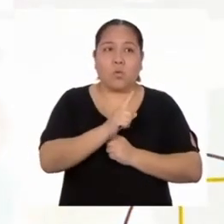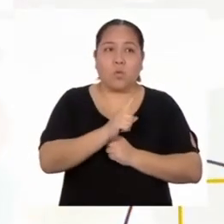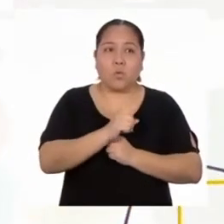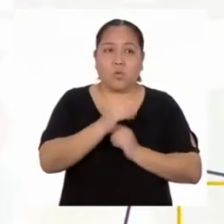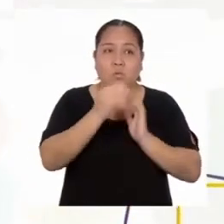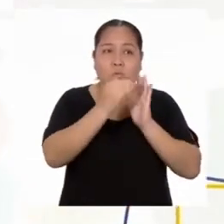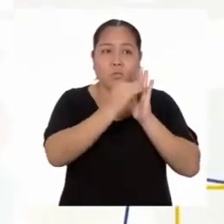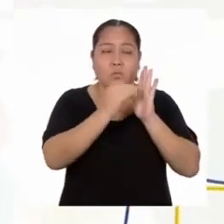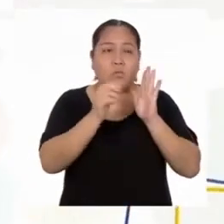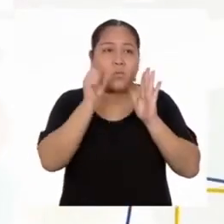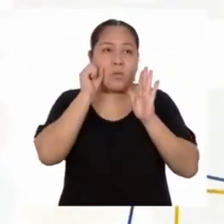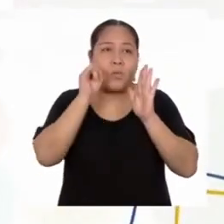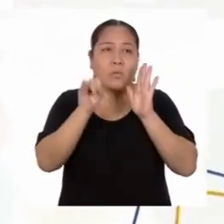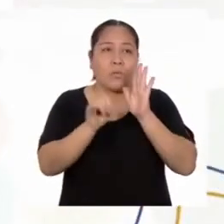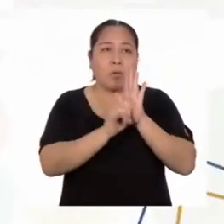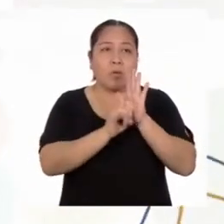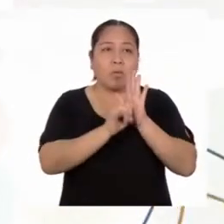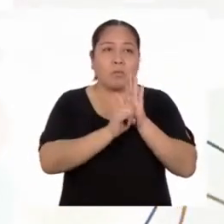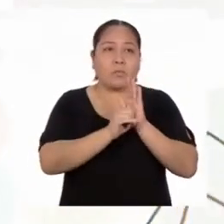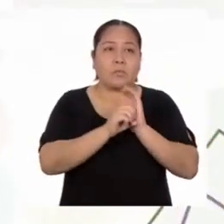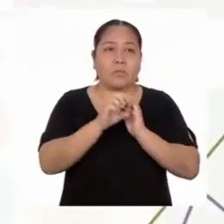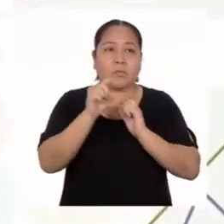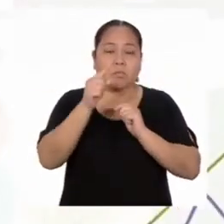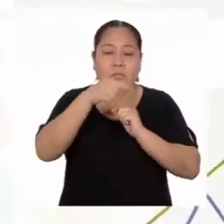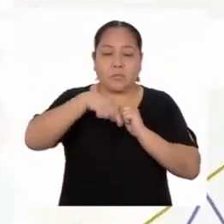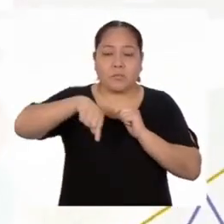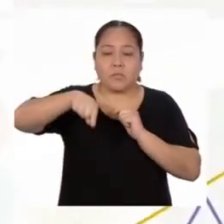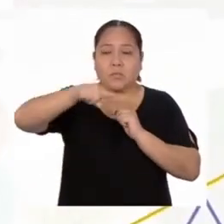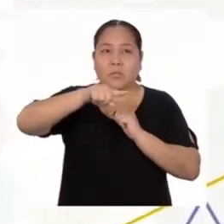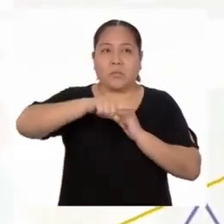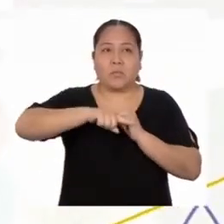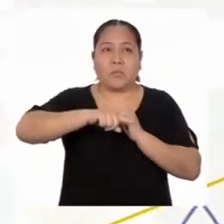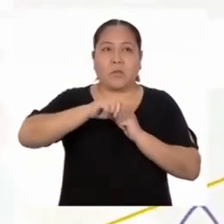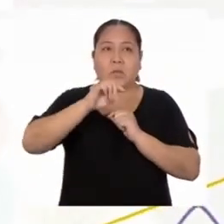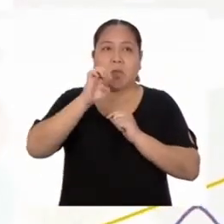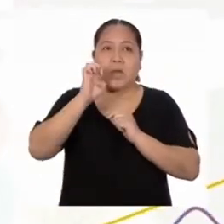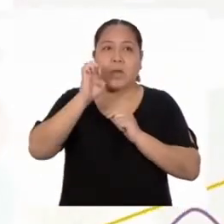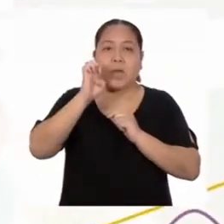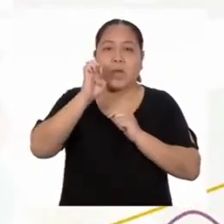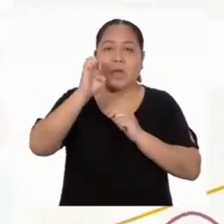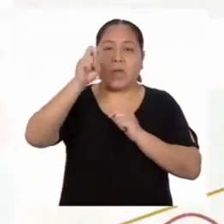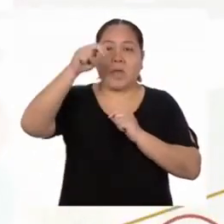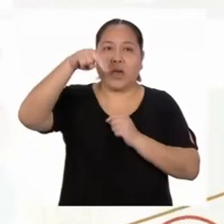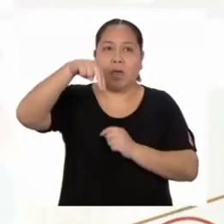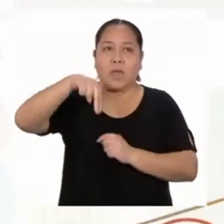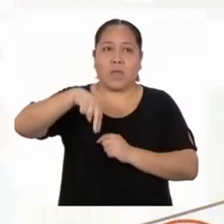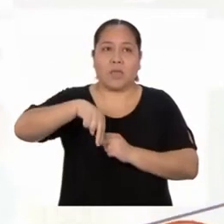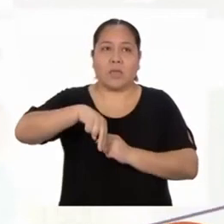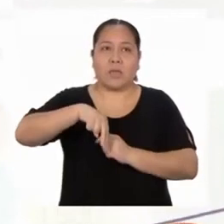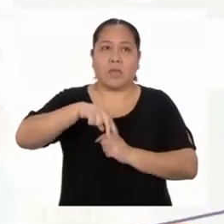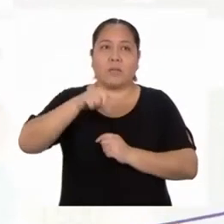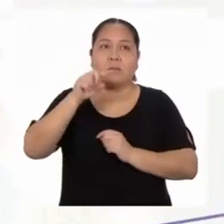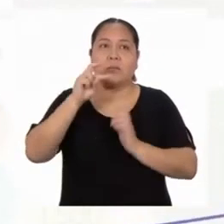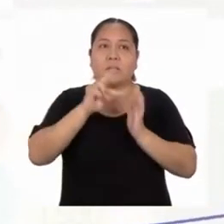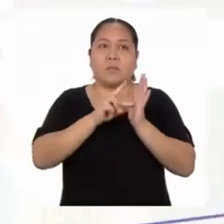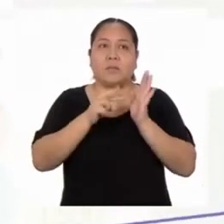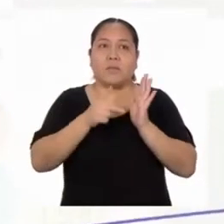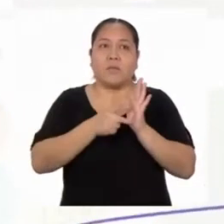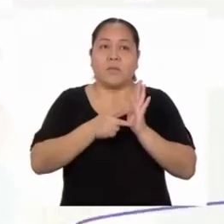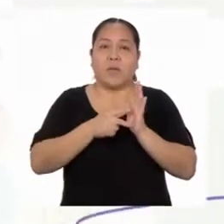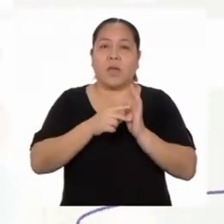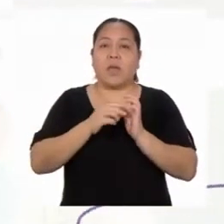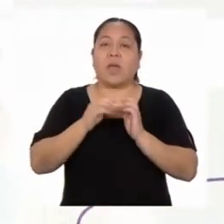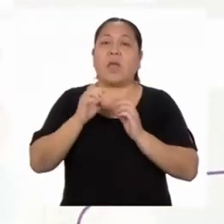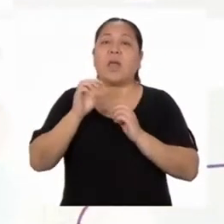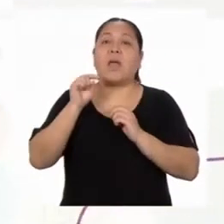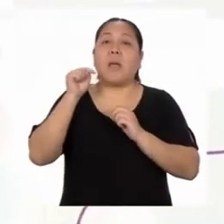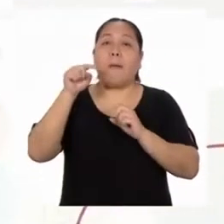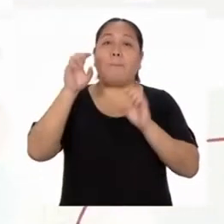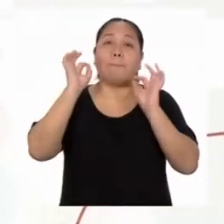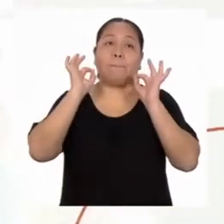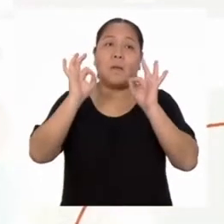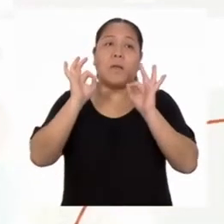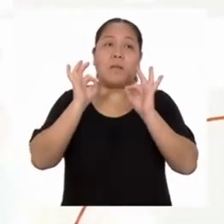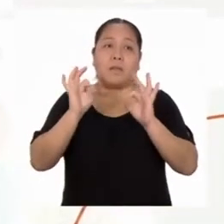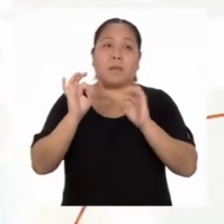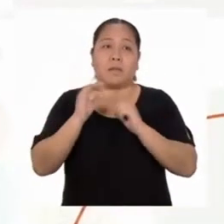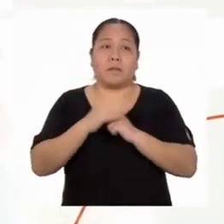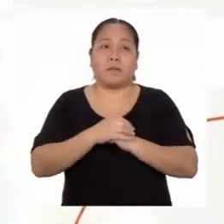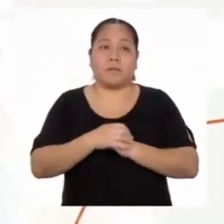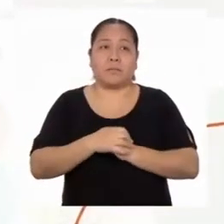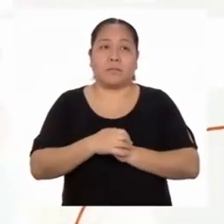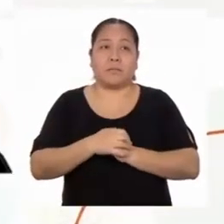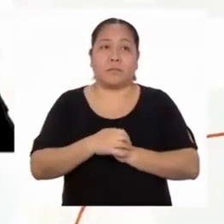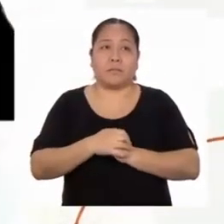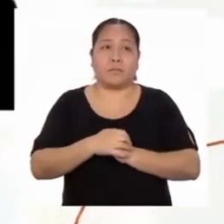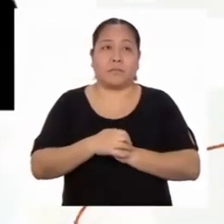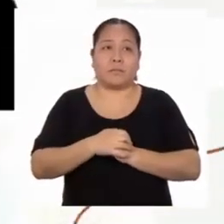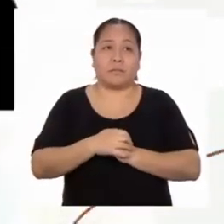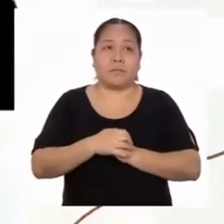del delfín rosado, que es un círculo rojo con las letras EN, que significa en peligro. Y hay otro círculo